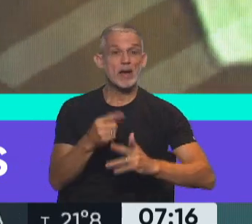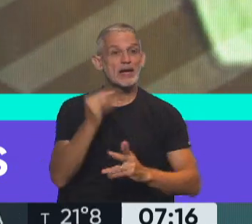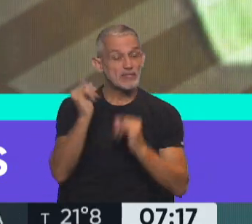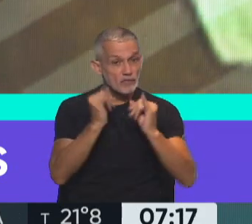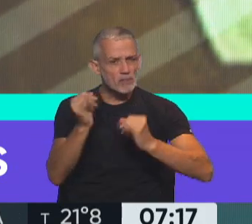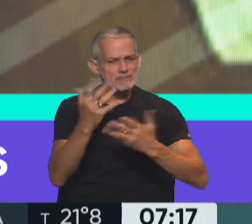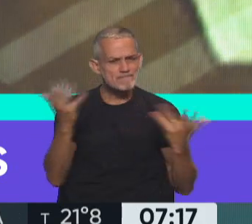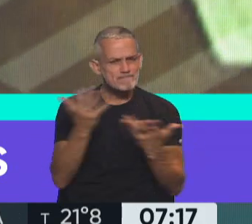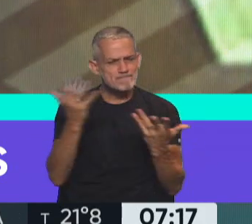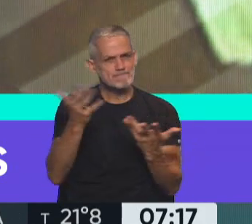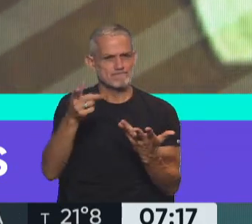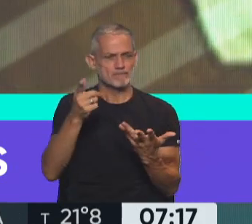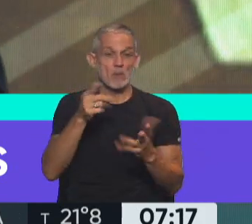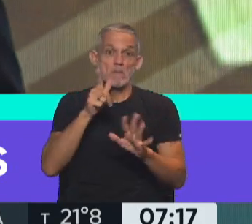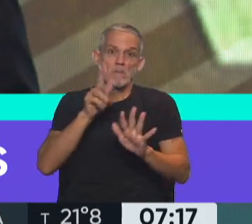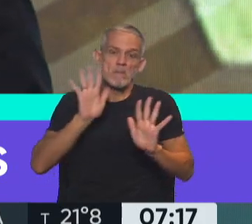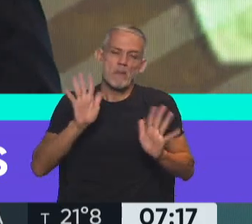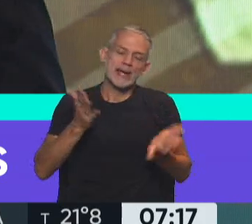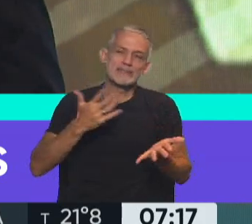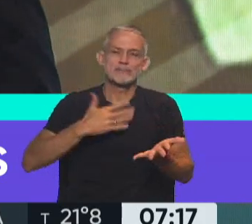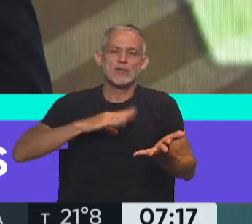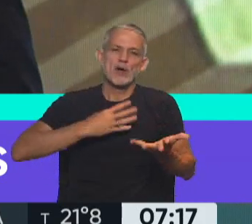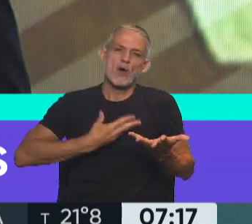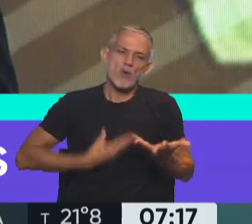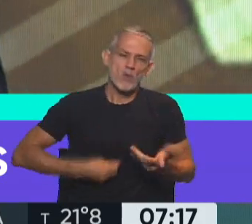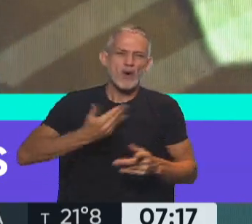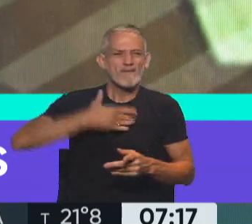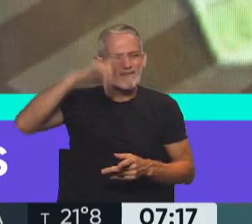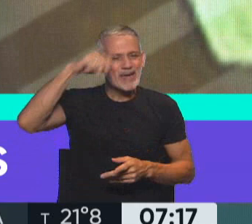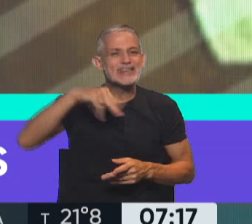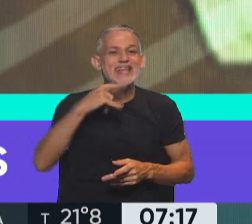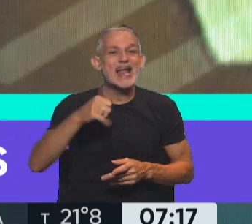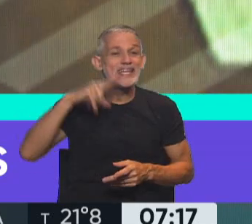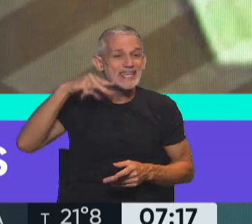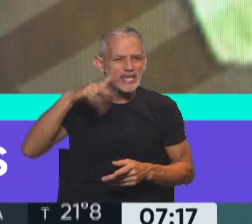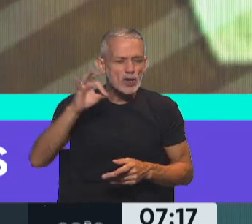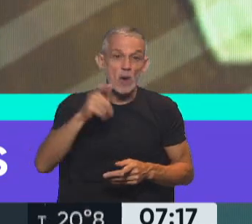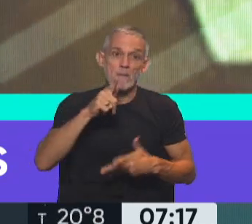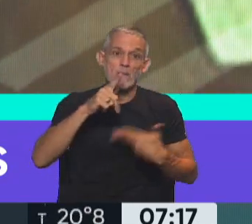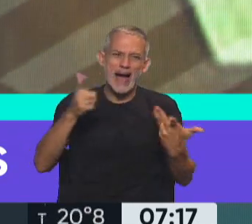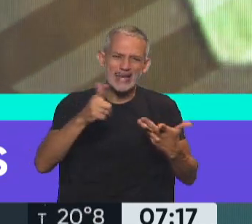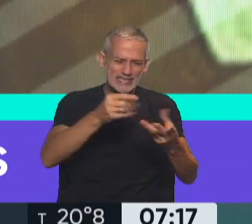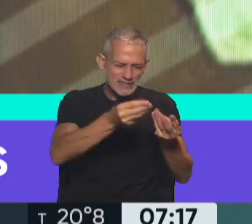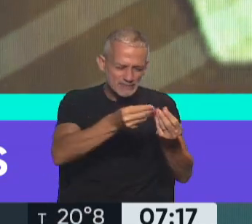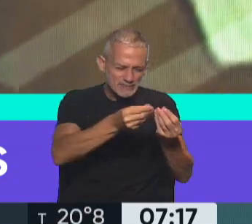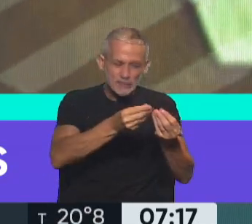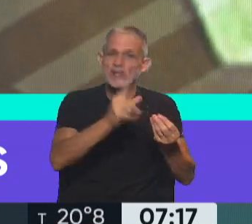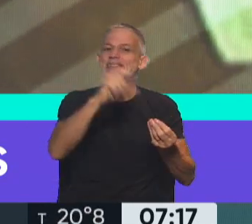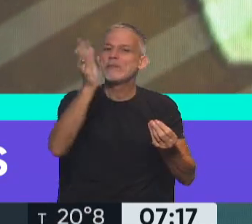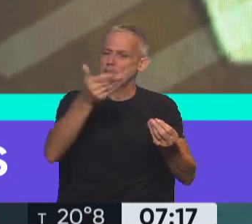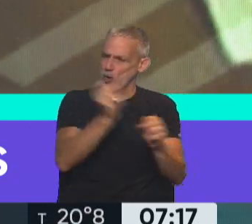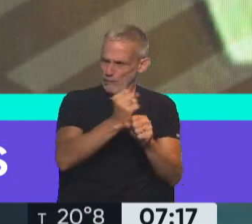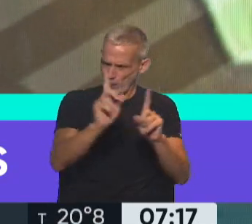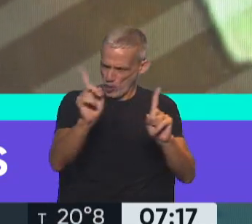parece generar cierto alivio. El fentanilo, que es la sustancia que se supone todavía no está